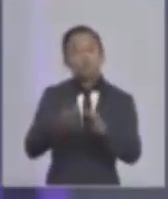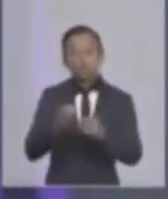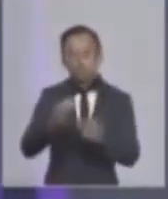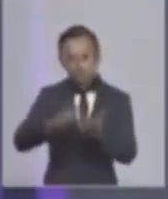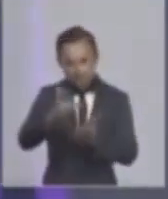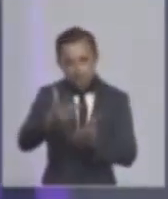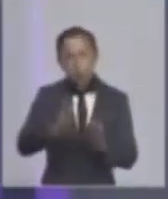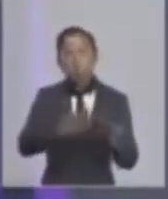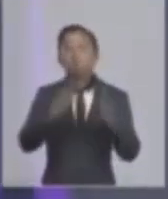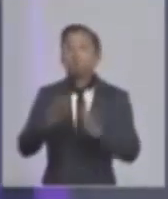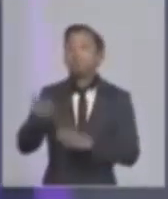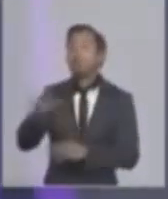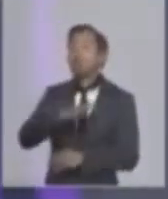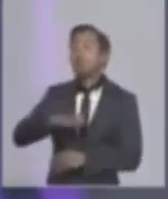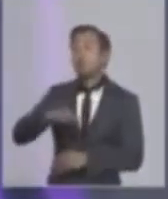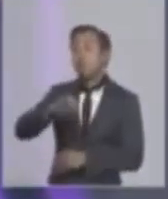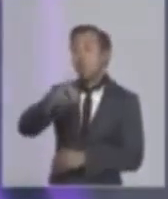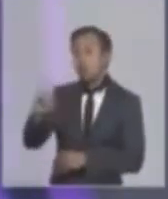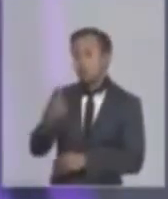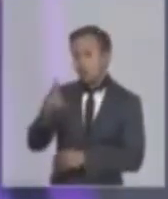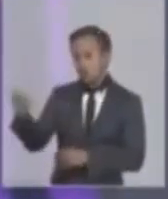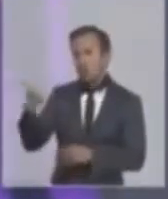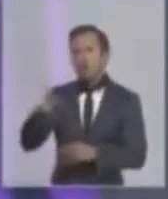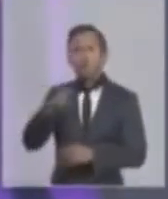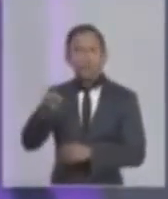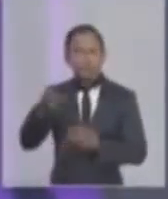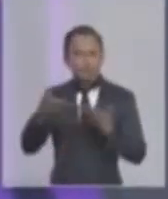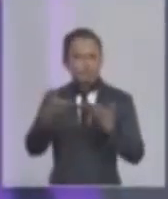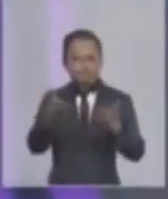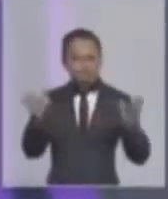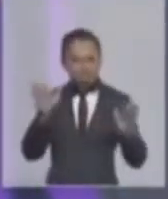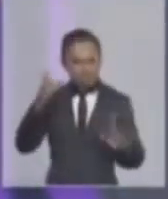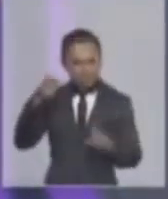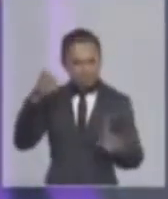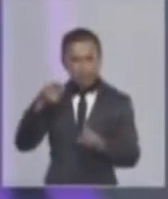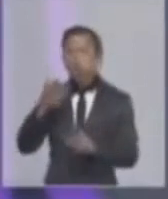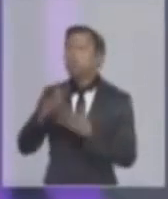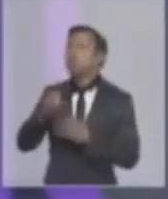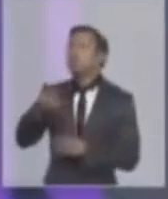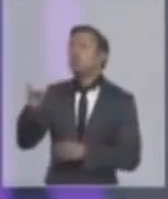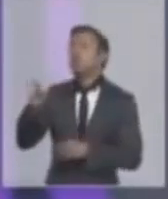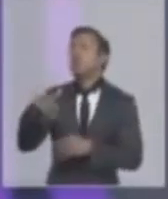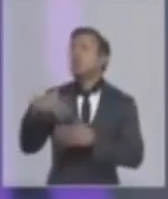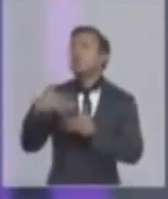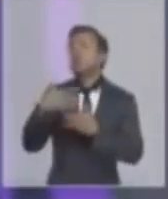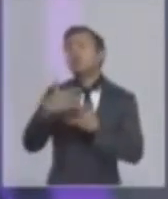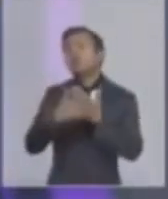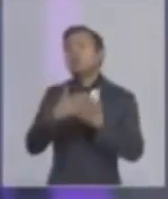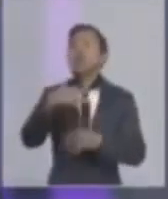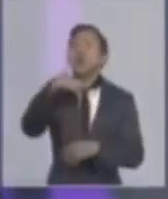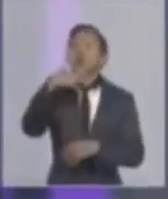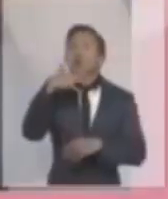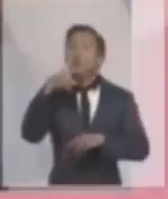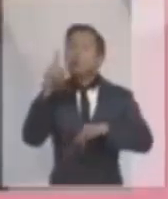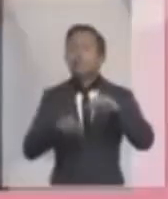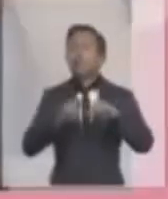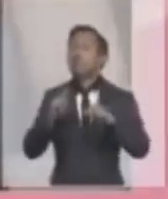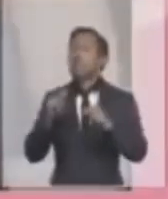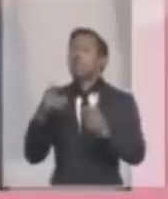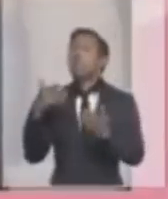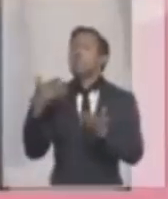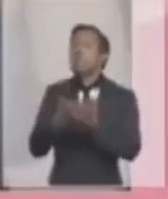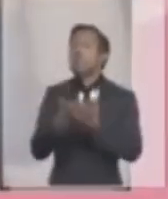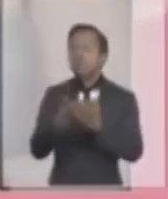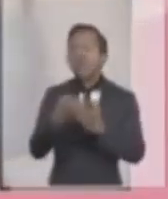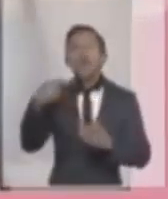Candidato Jaime Rodríguez Calderón, pregunta general. ¿Qué propone para combatir el robo de pups y que tenga un efecto concreto en el robo de pups?